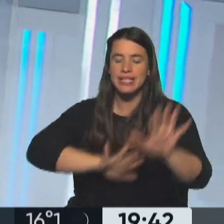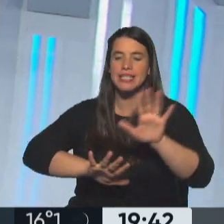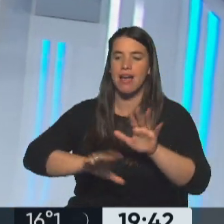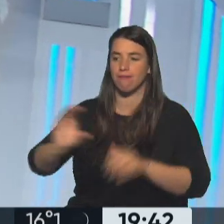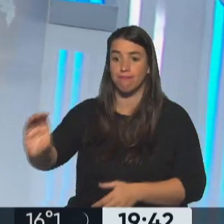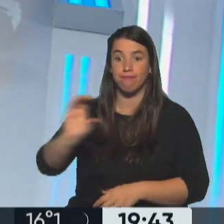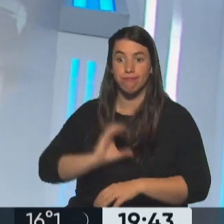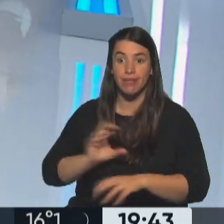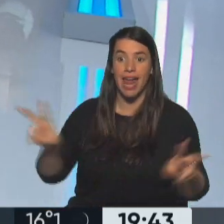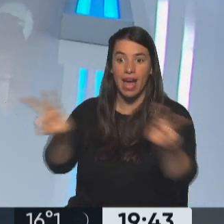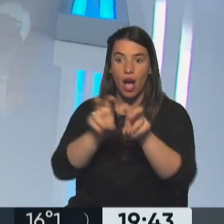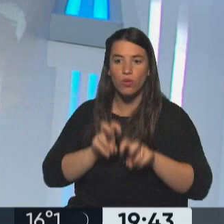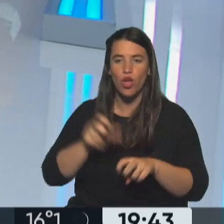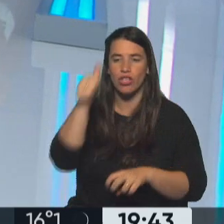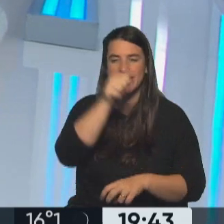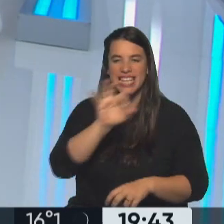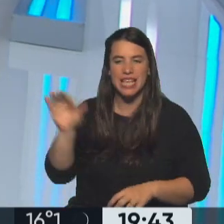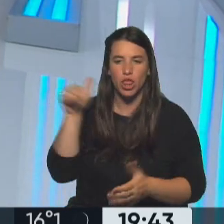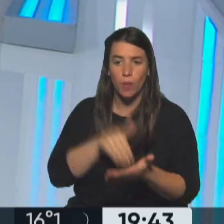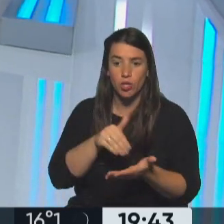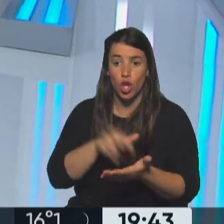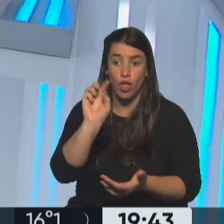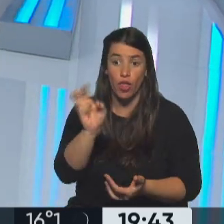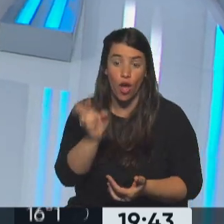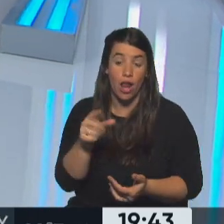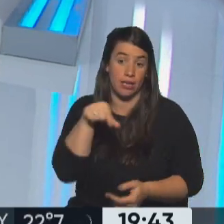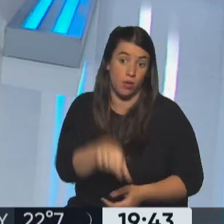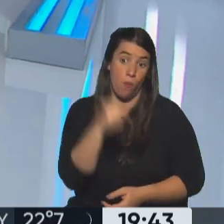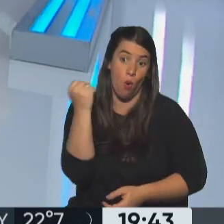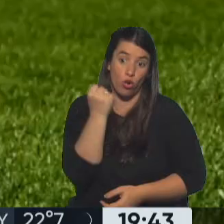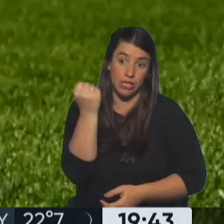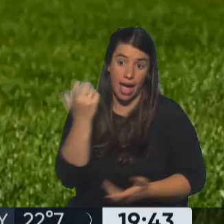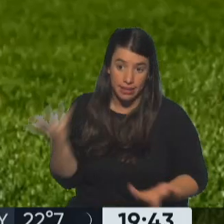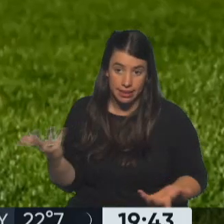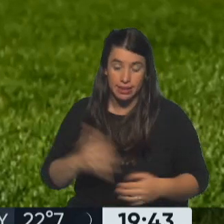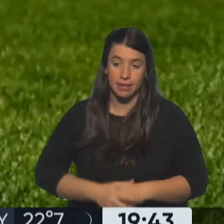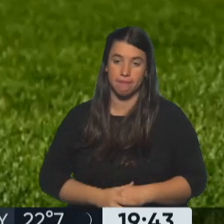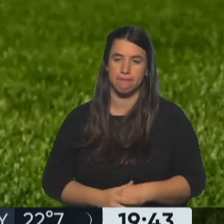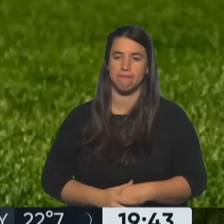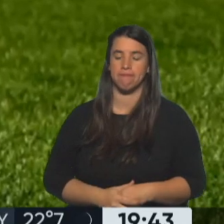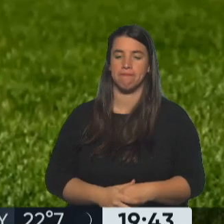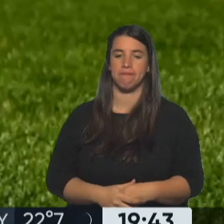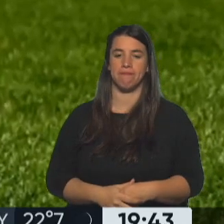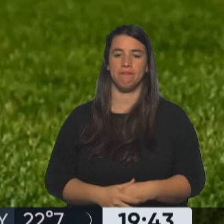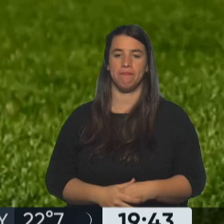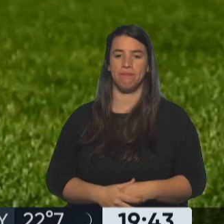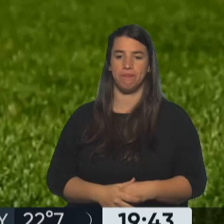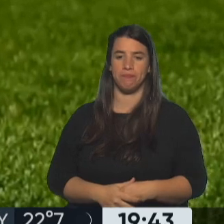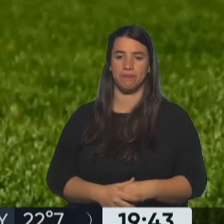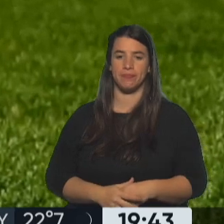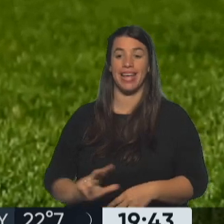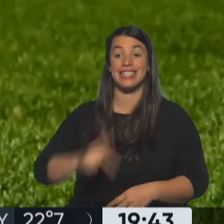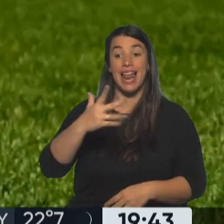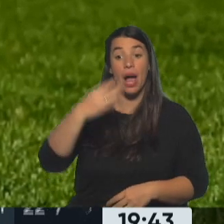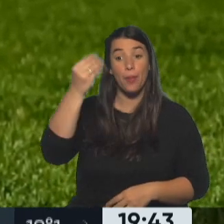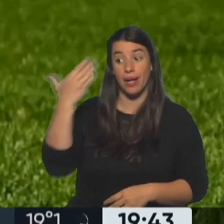hablamos sobre la importancia de este evento para la economía del país por tercera vez